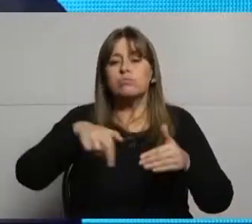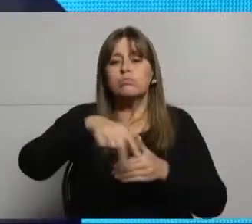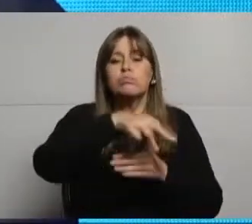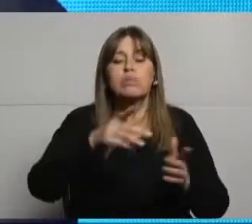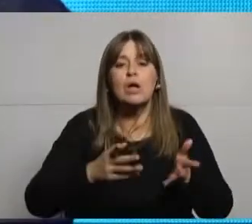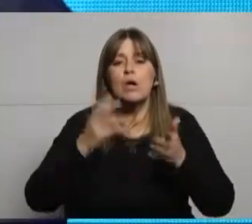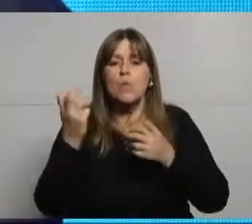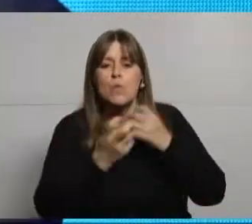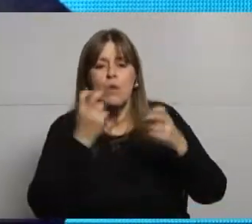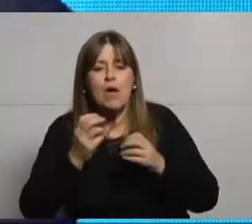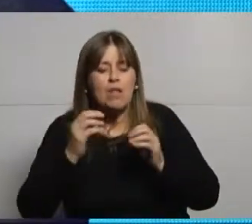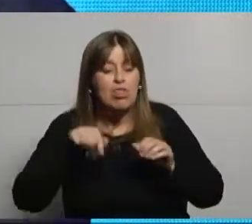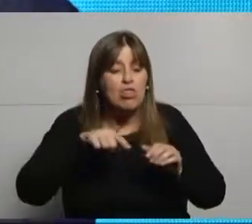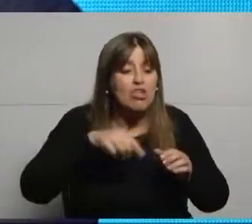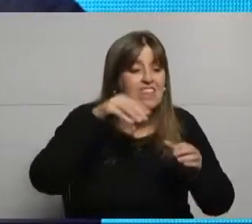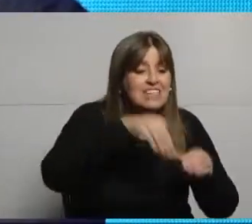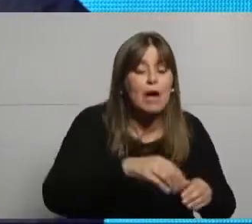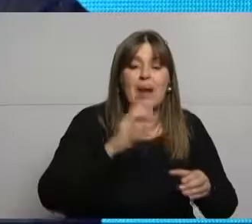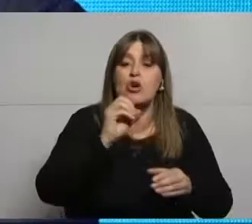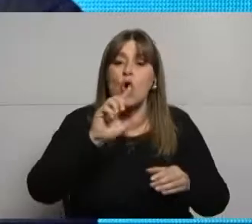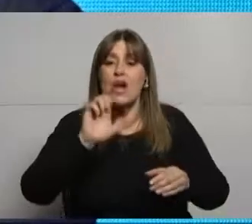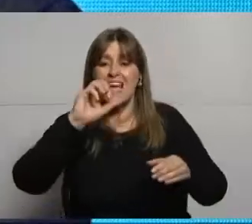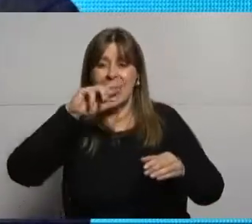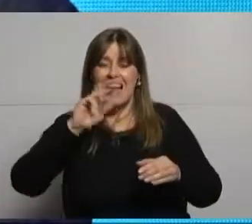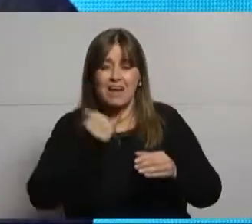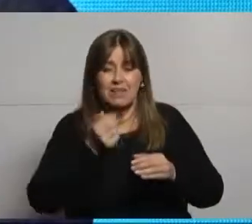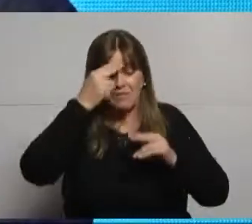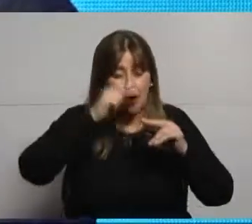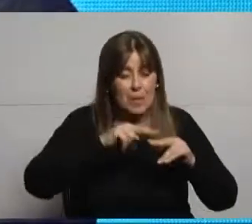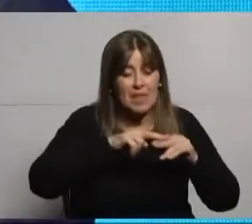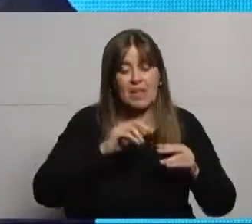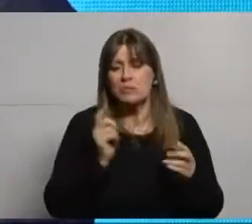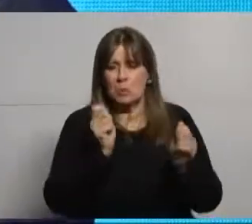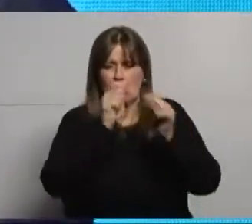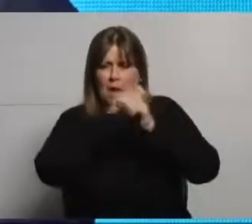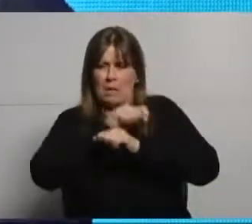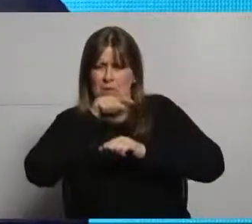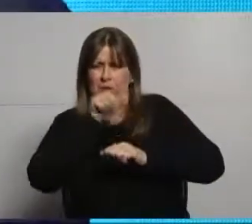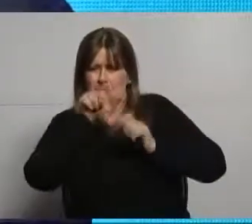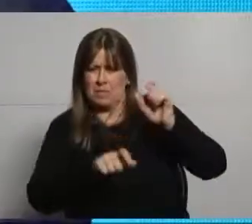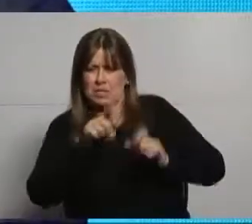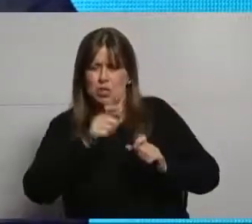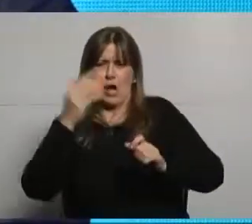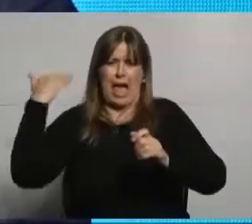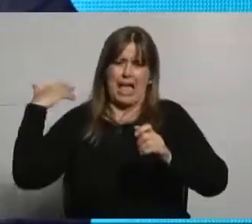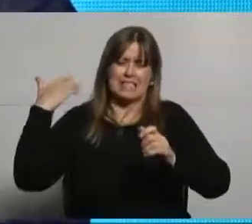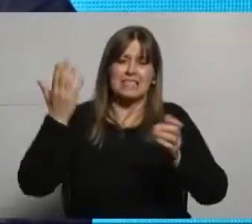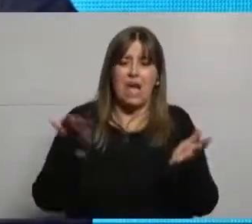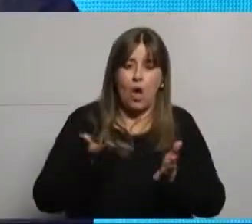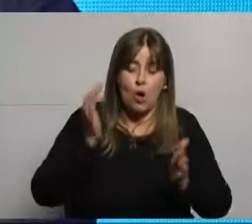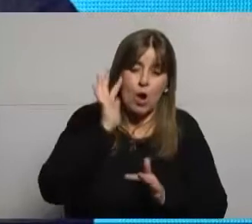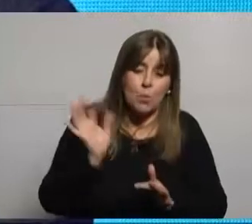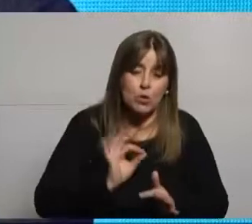encontrar la fuente del cólera, me imagino que no ha cambiado mucho desde ese señor hasta ahora. Es una gran